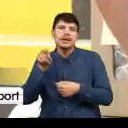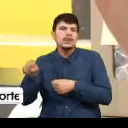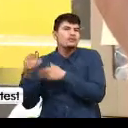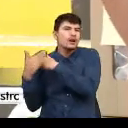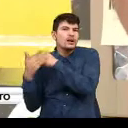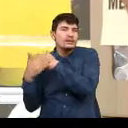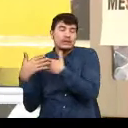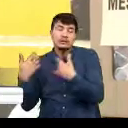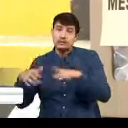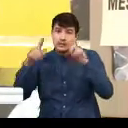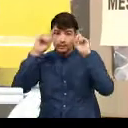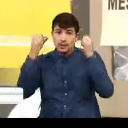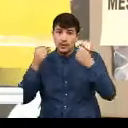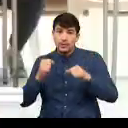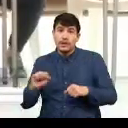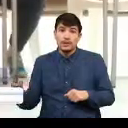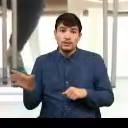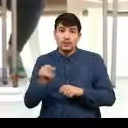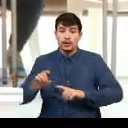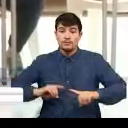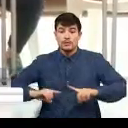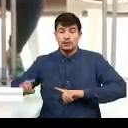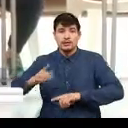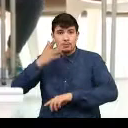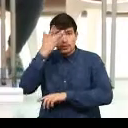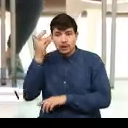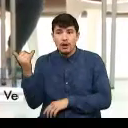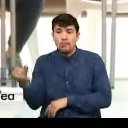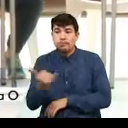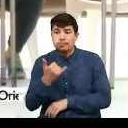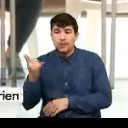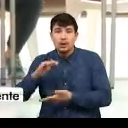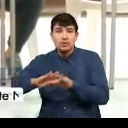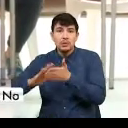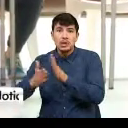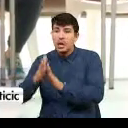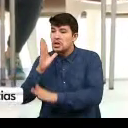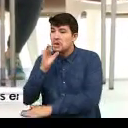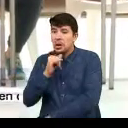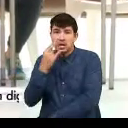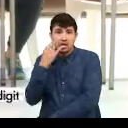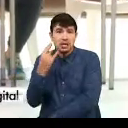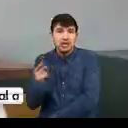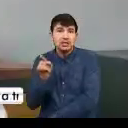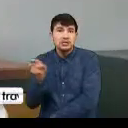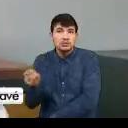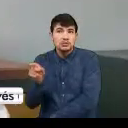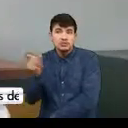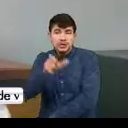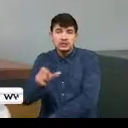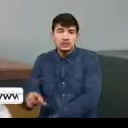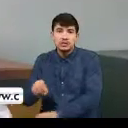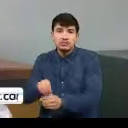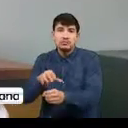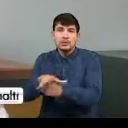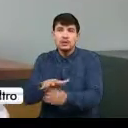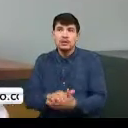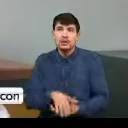indicador preocupante para las autoridades, pues no existe el interés por estas figuras públicas.